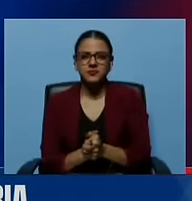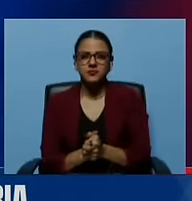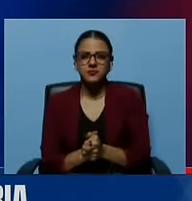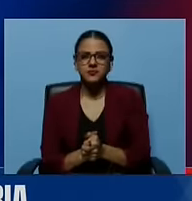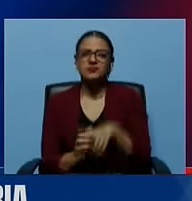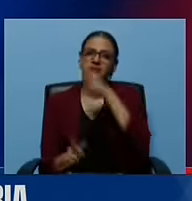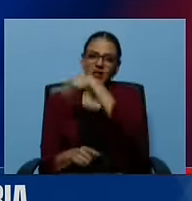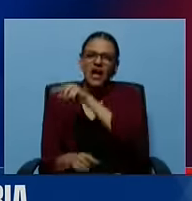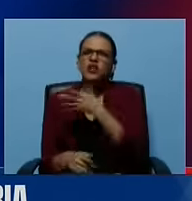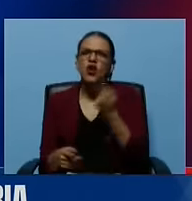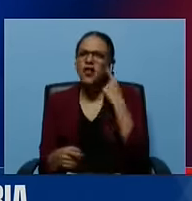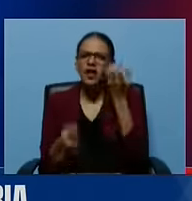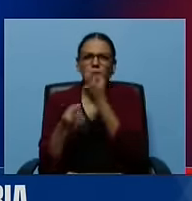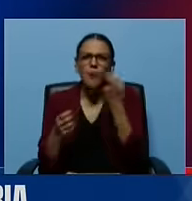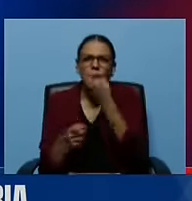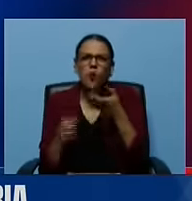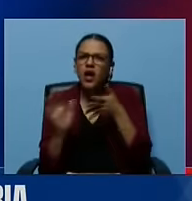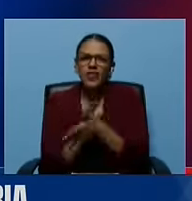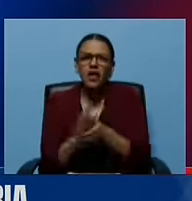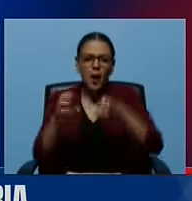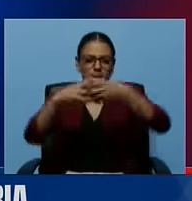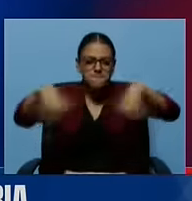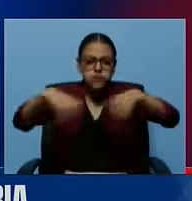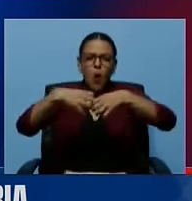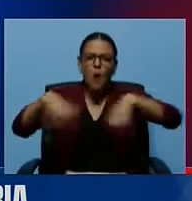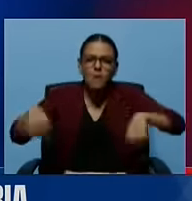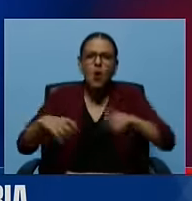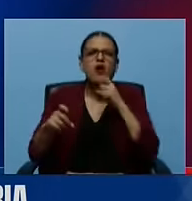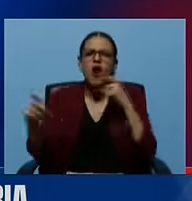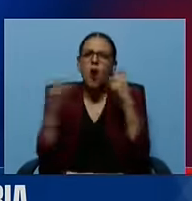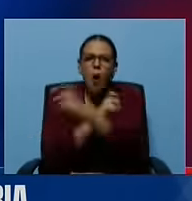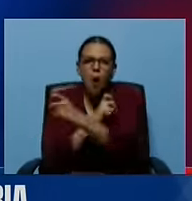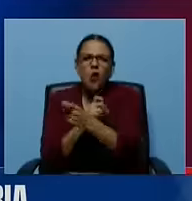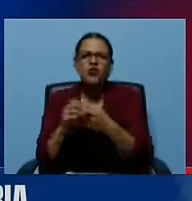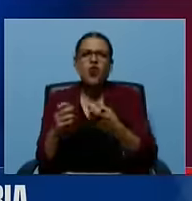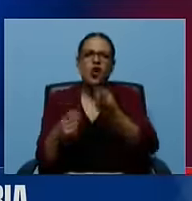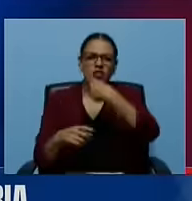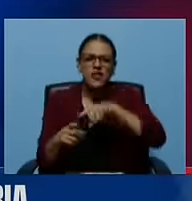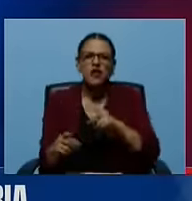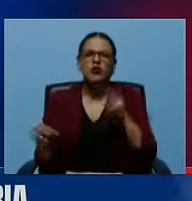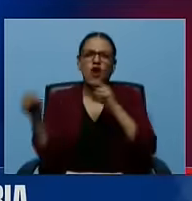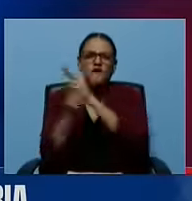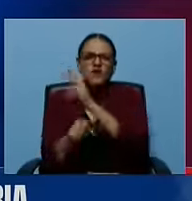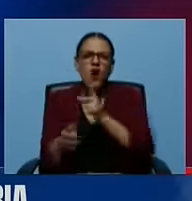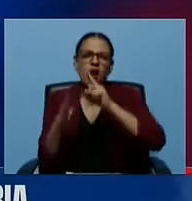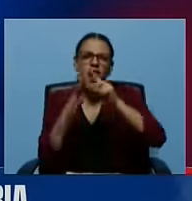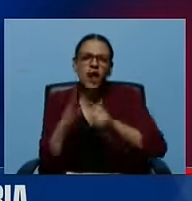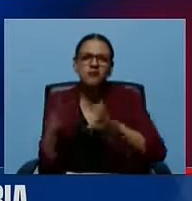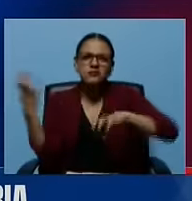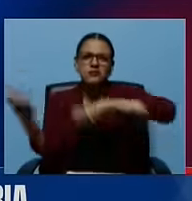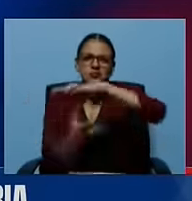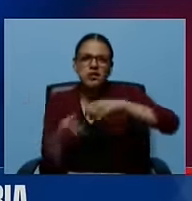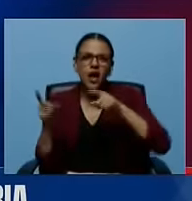son garantía es de división, de intolerancia, de odio, de violencia.